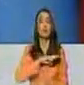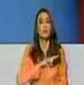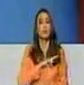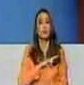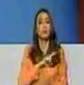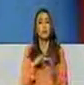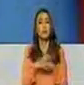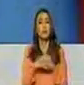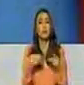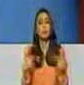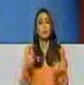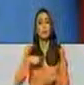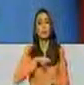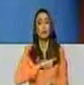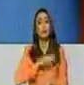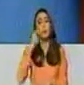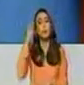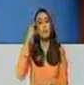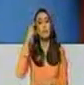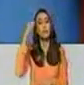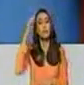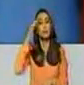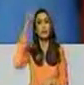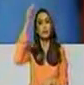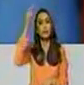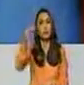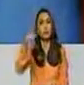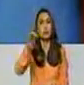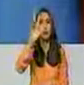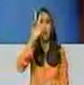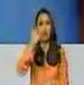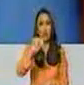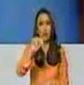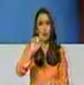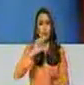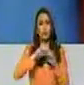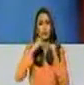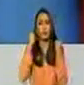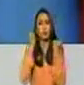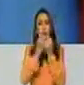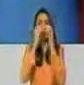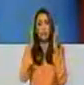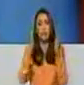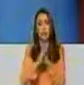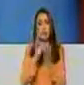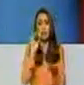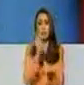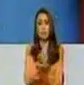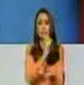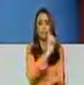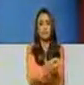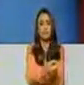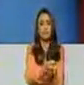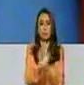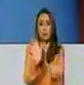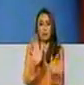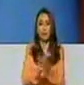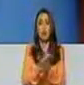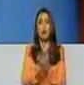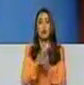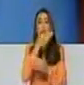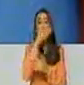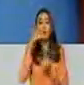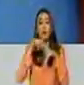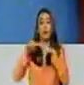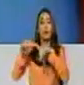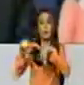el futuro del hemisferio occidental no será escrito por socialistas ni tiranos, sino por patriotas